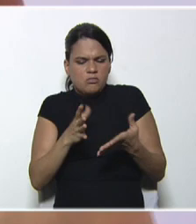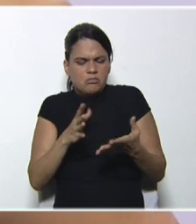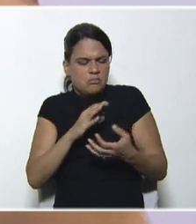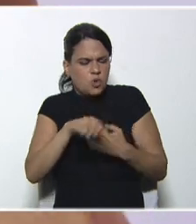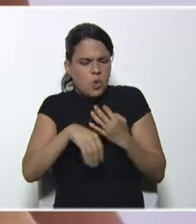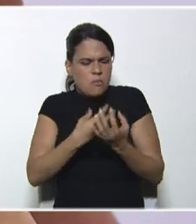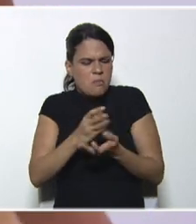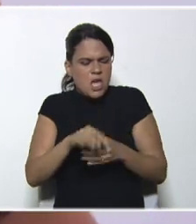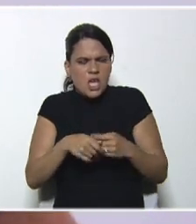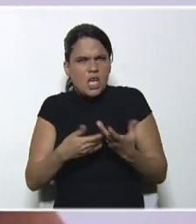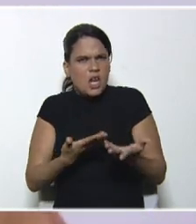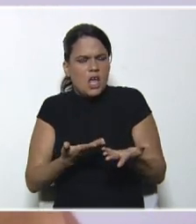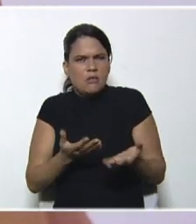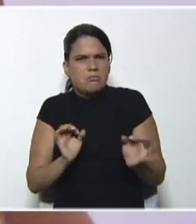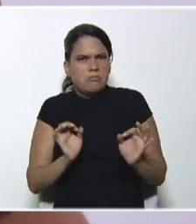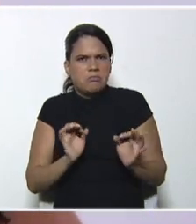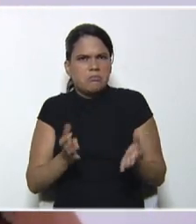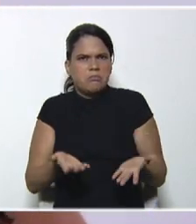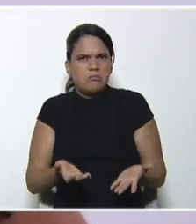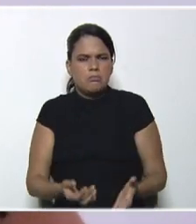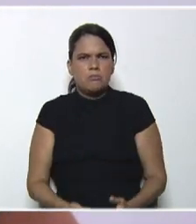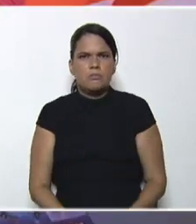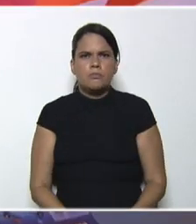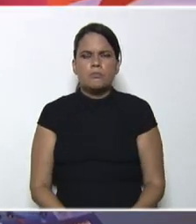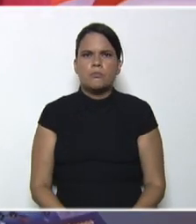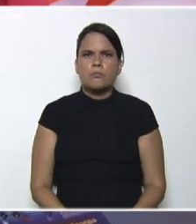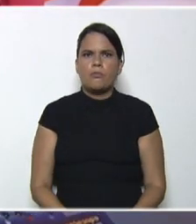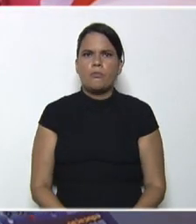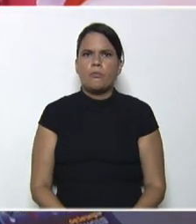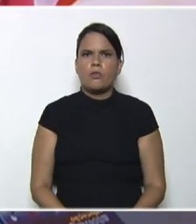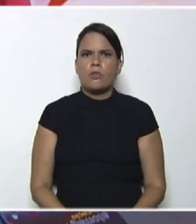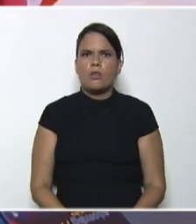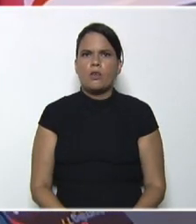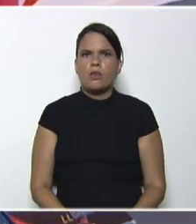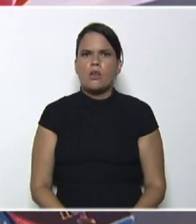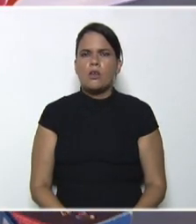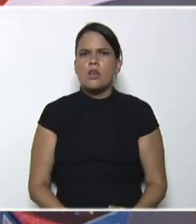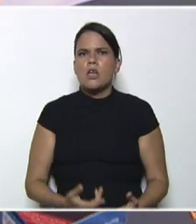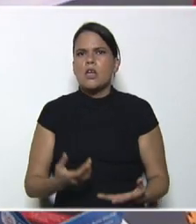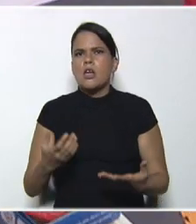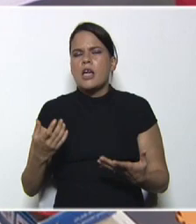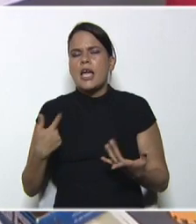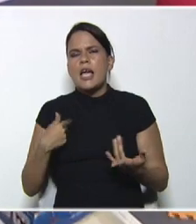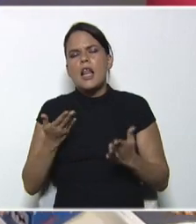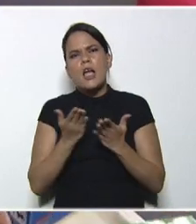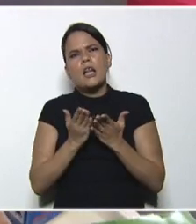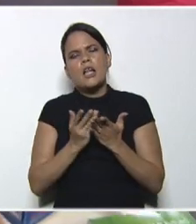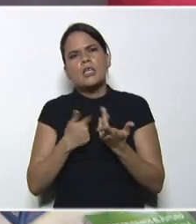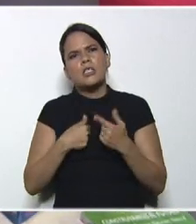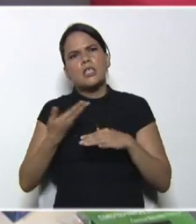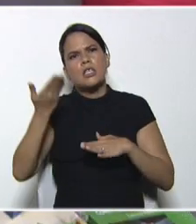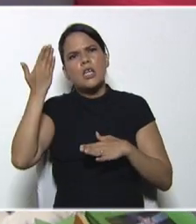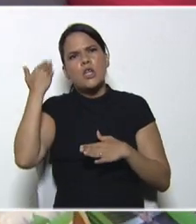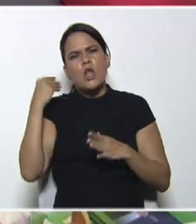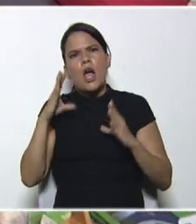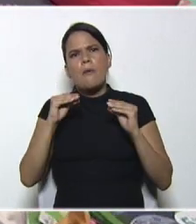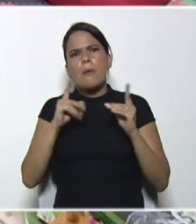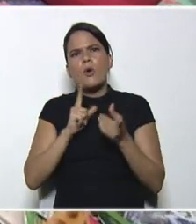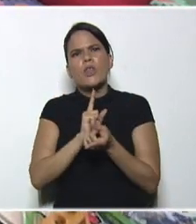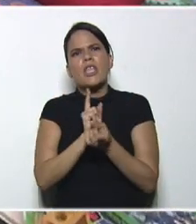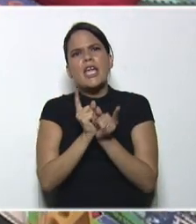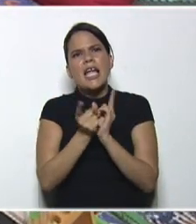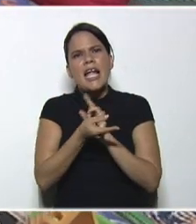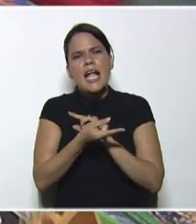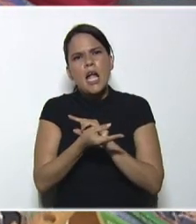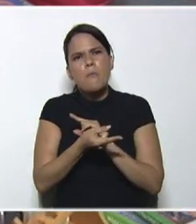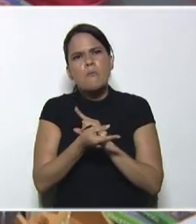No hay una mezcla, no hay una reacción. En la clase anterior hablábamos de cambios físicos y